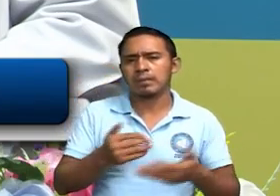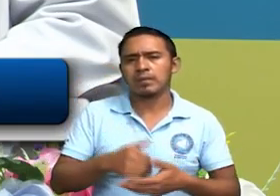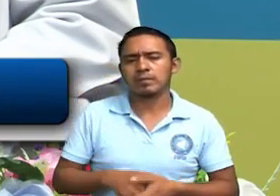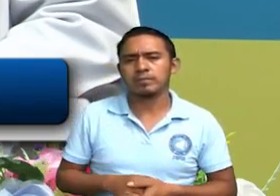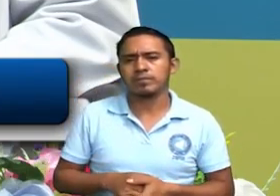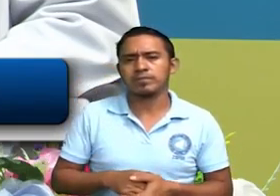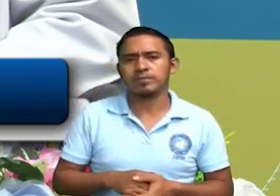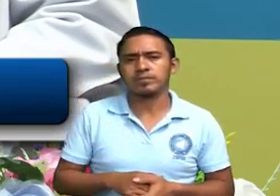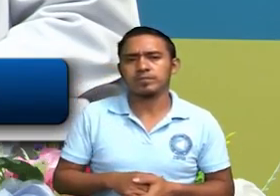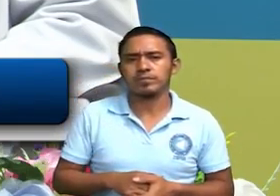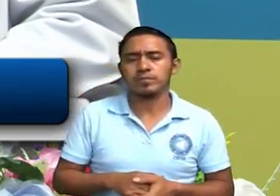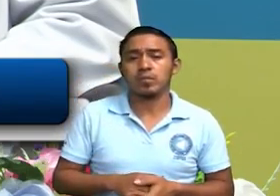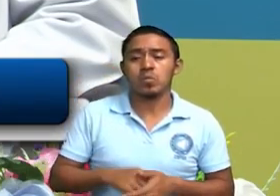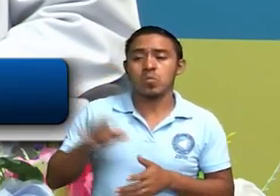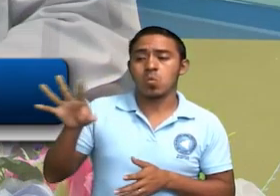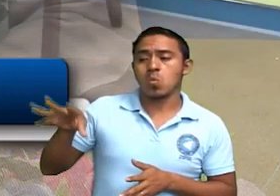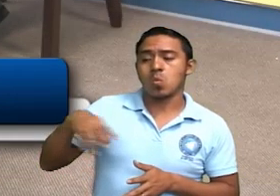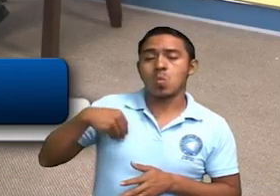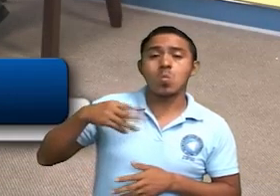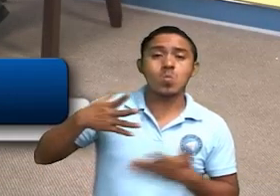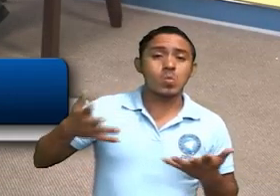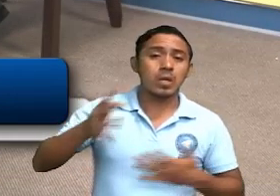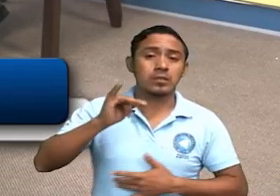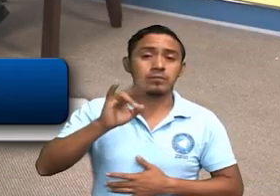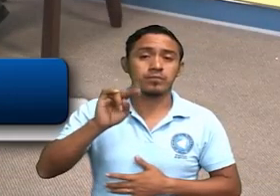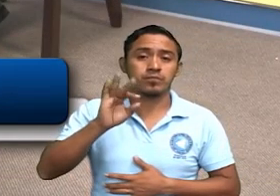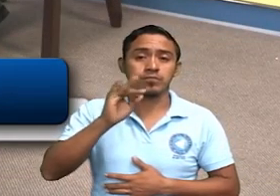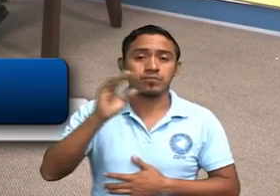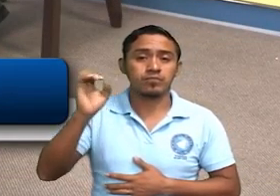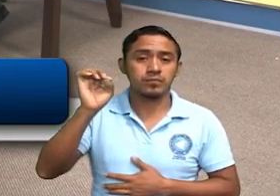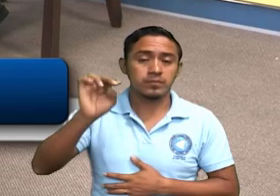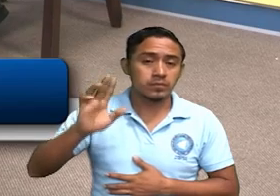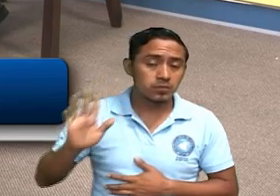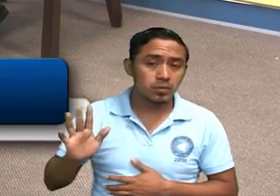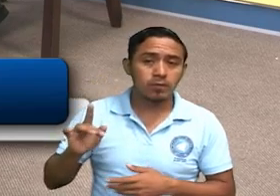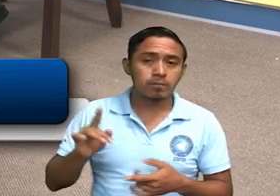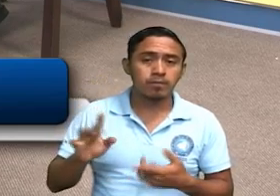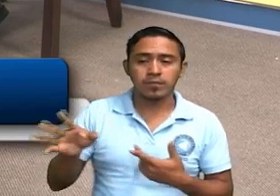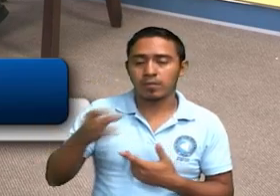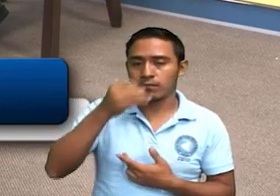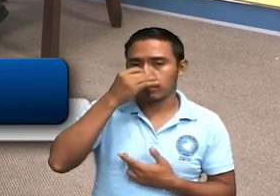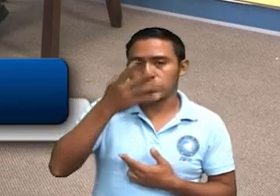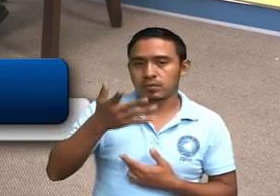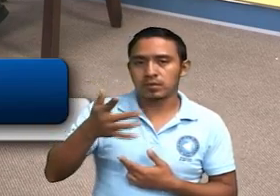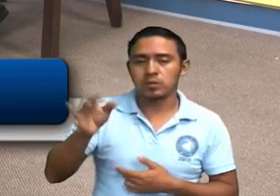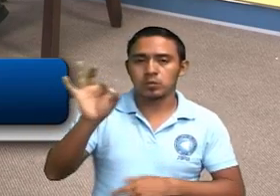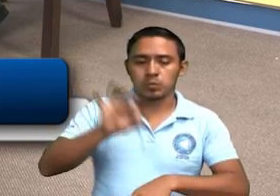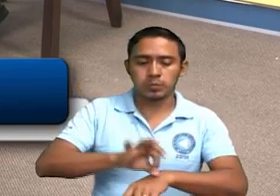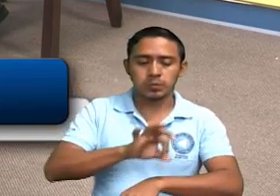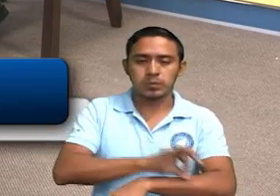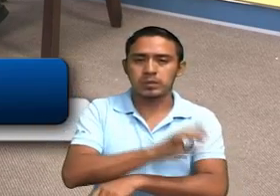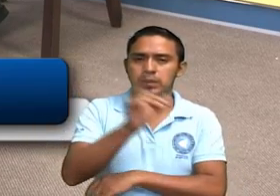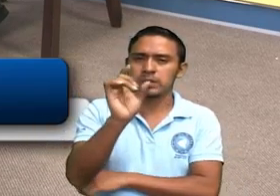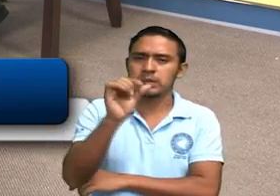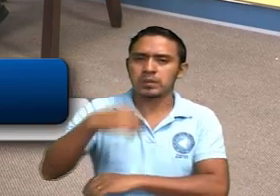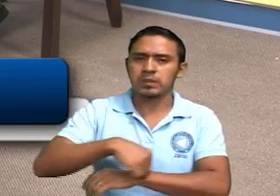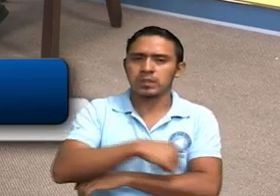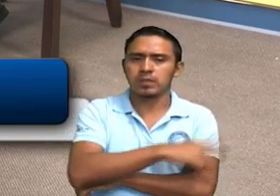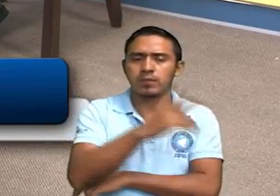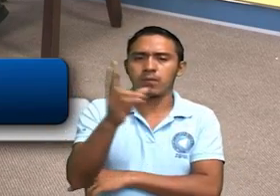una infección, ¿verdad? Por viral, por ejemplo, el sarampión, la viruela,